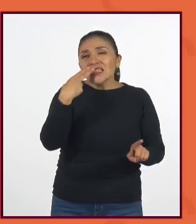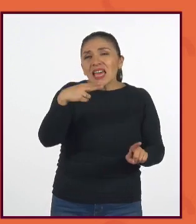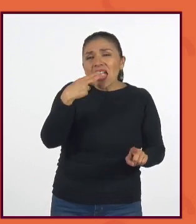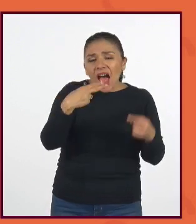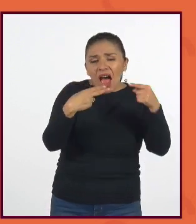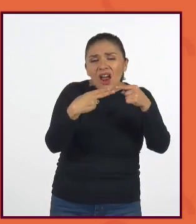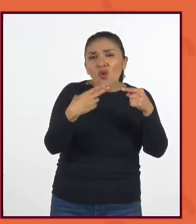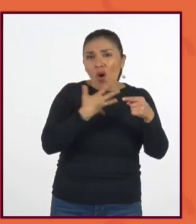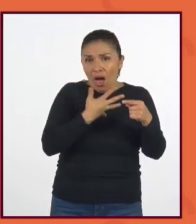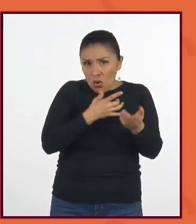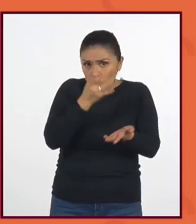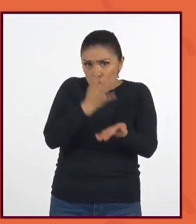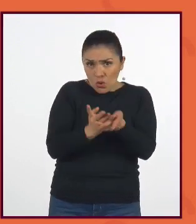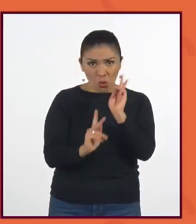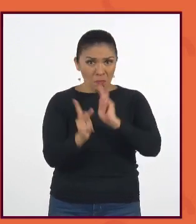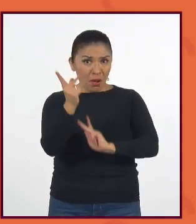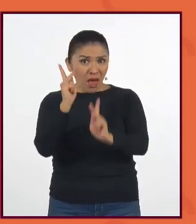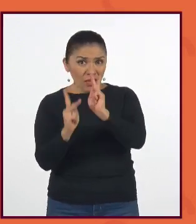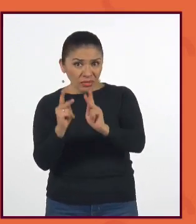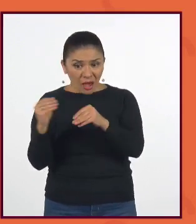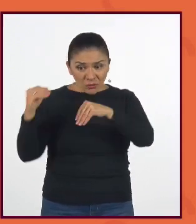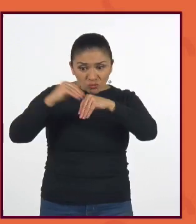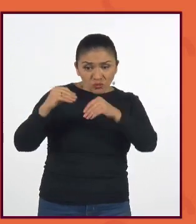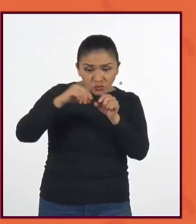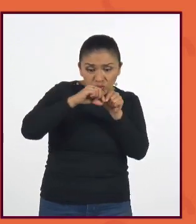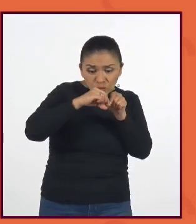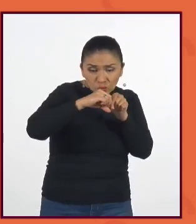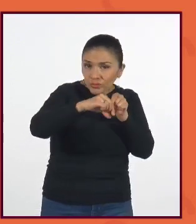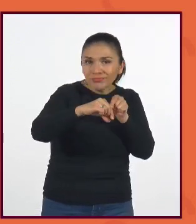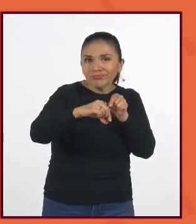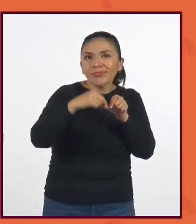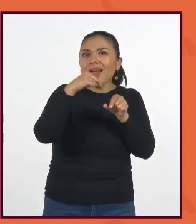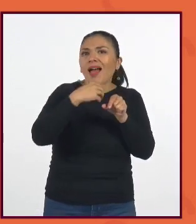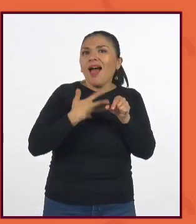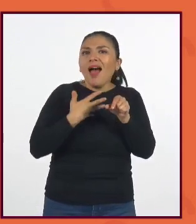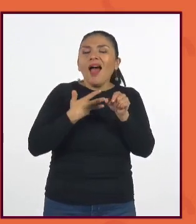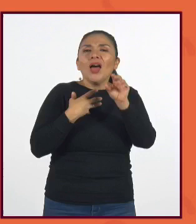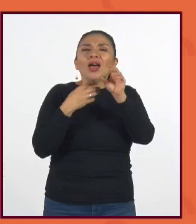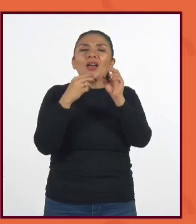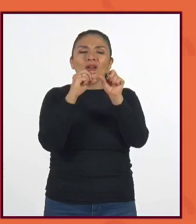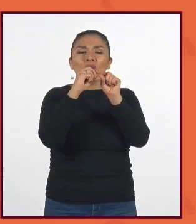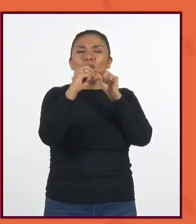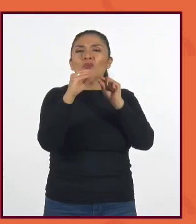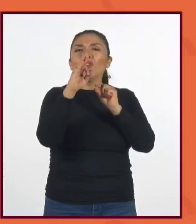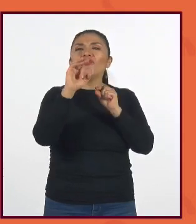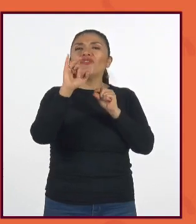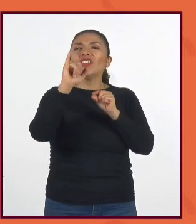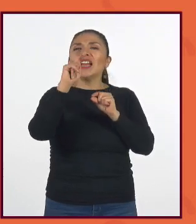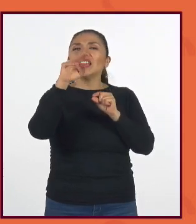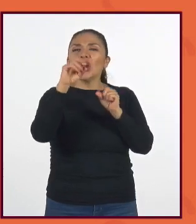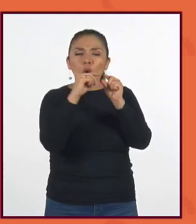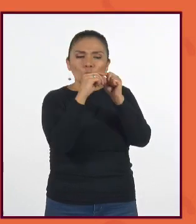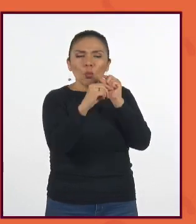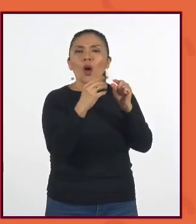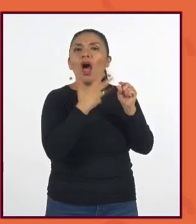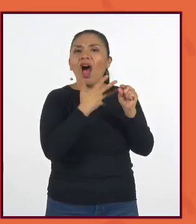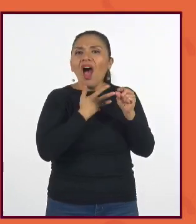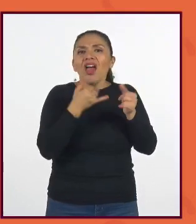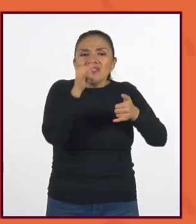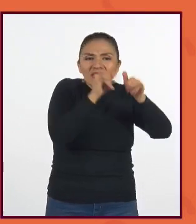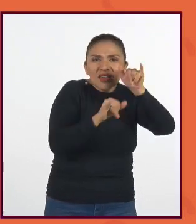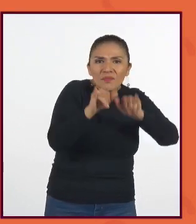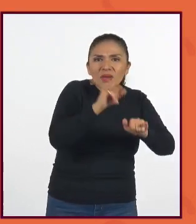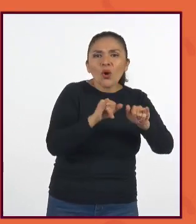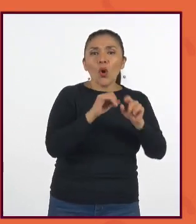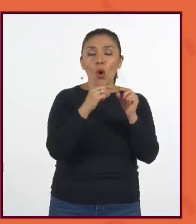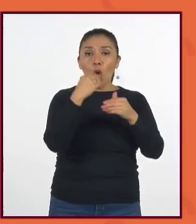no solo la planta de tabaco, tienen filtros químicos en el filtro, en la hoja. Exacto. Y la combustión